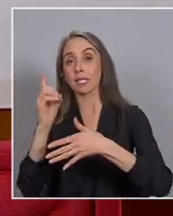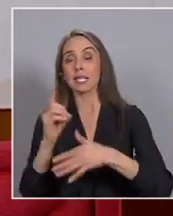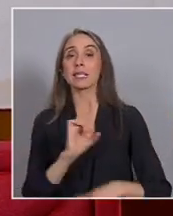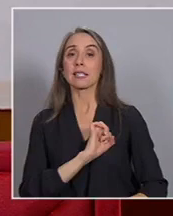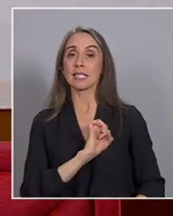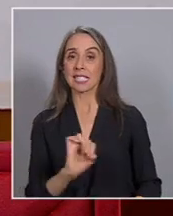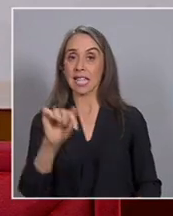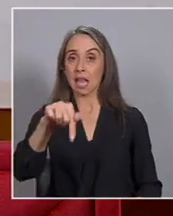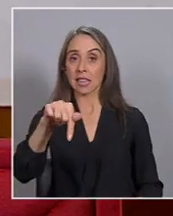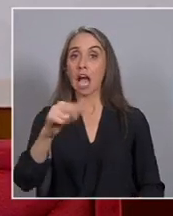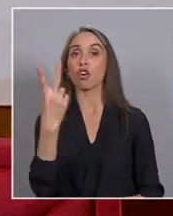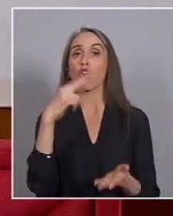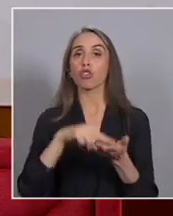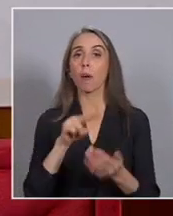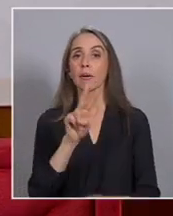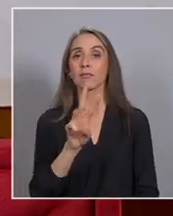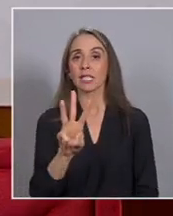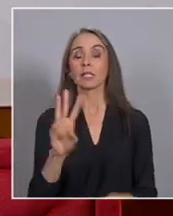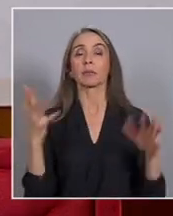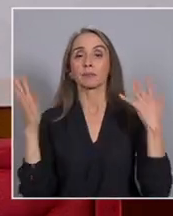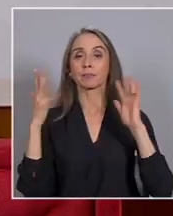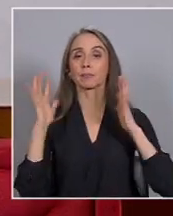Santiago 2023